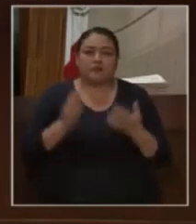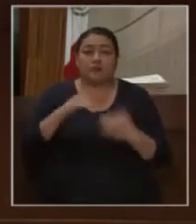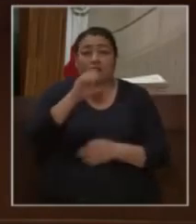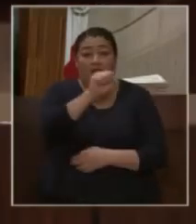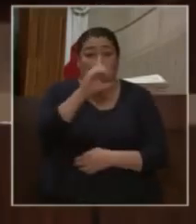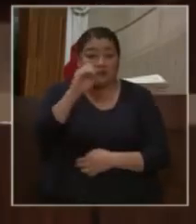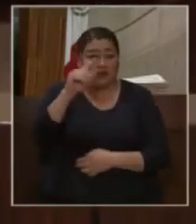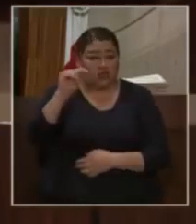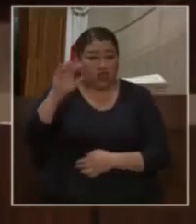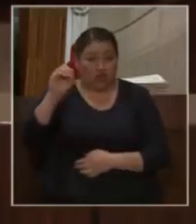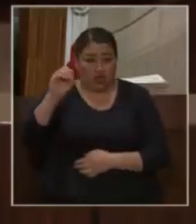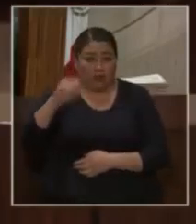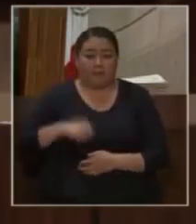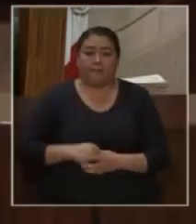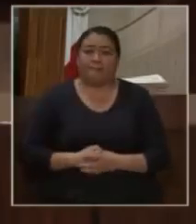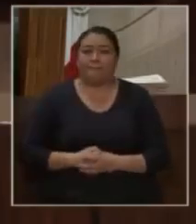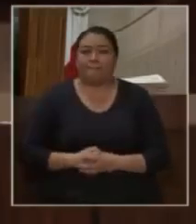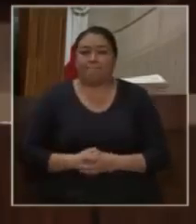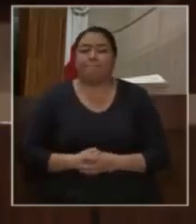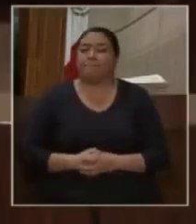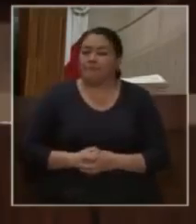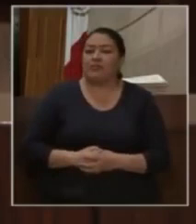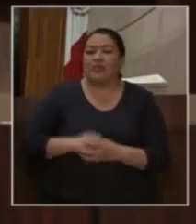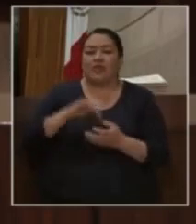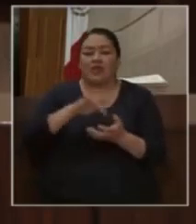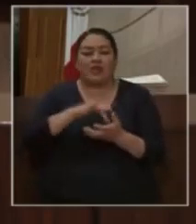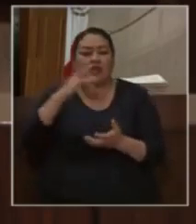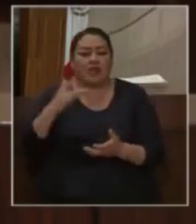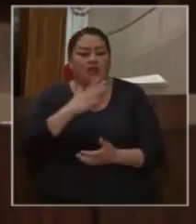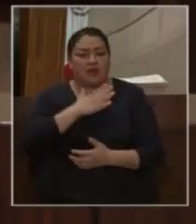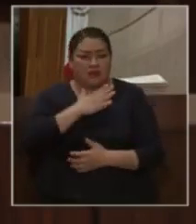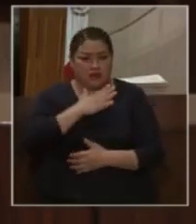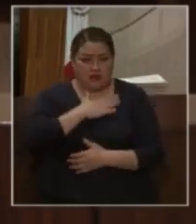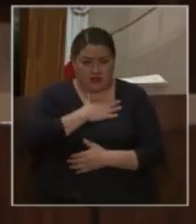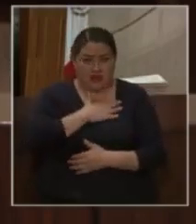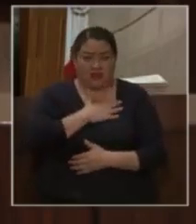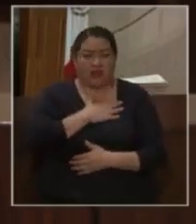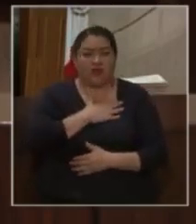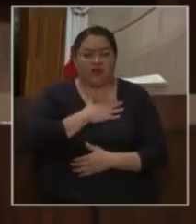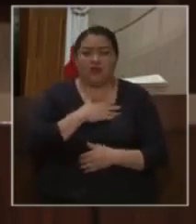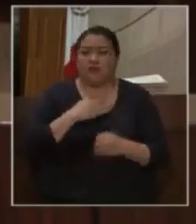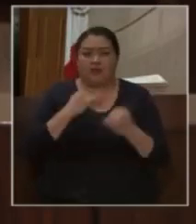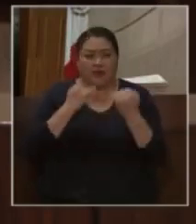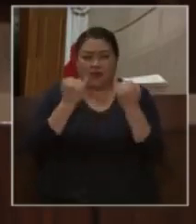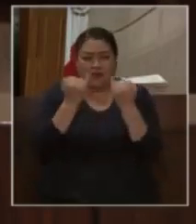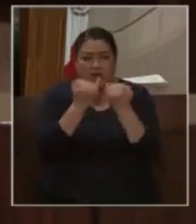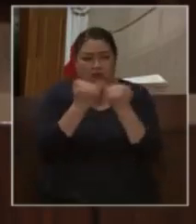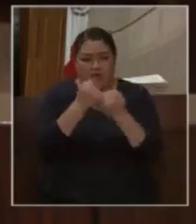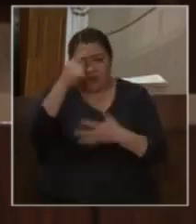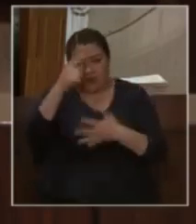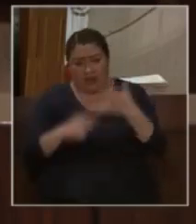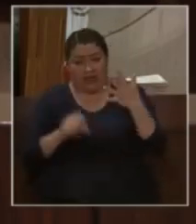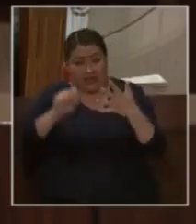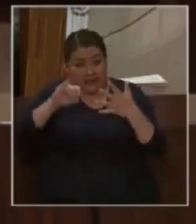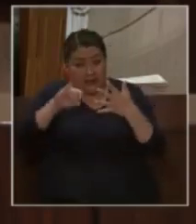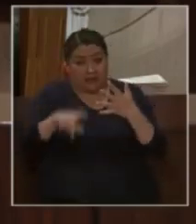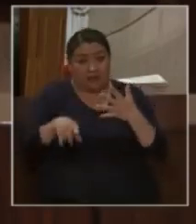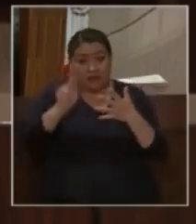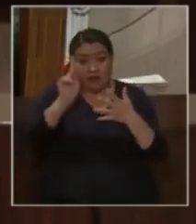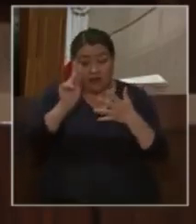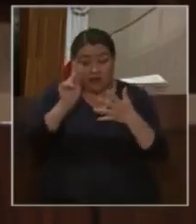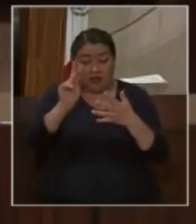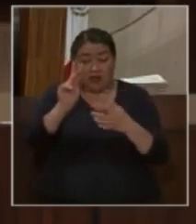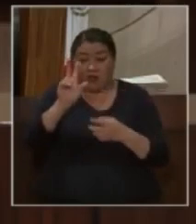Magistrada Mónica Aralí Soto Fregoso. Sí, gracias. Yo igualmente a favor de todos, con